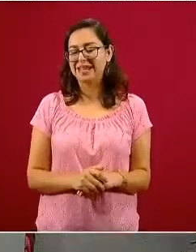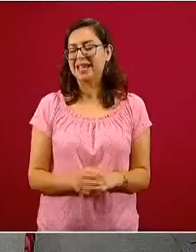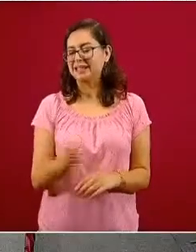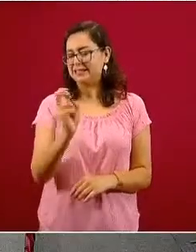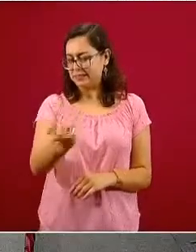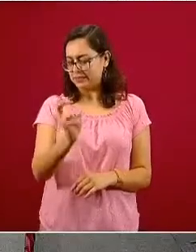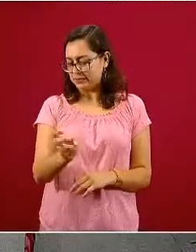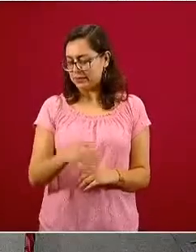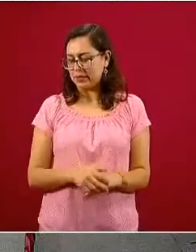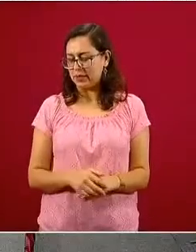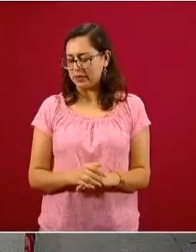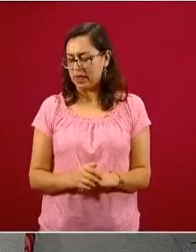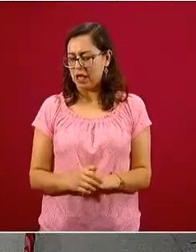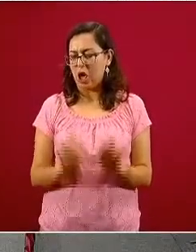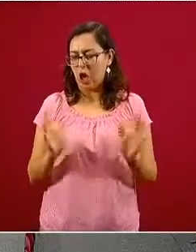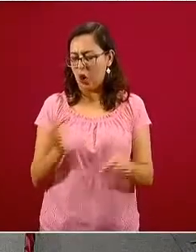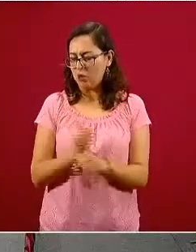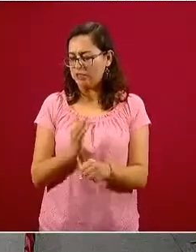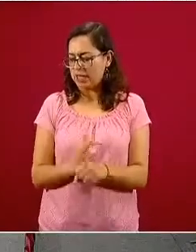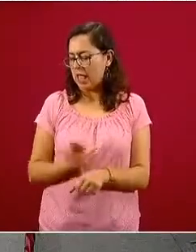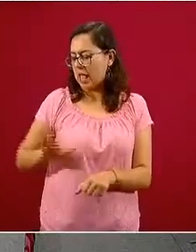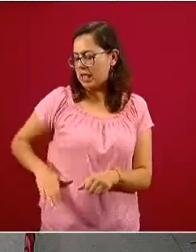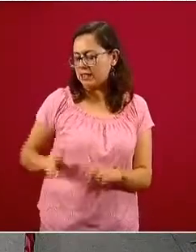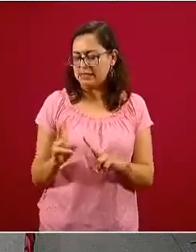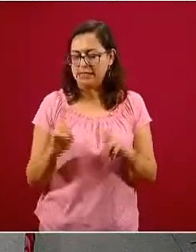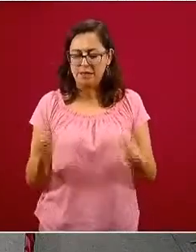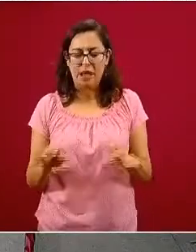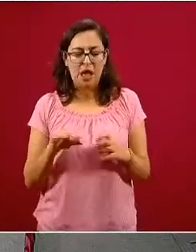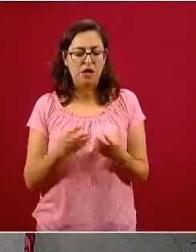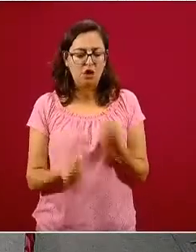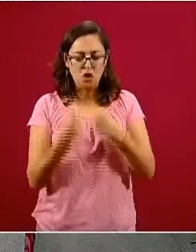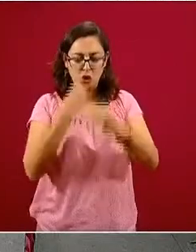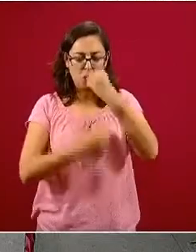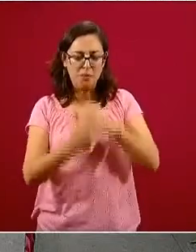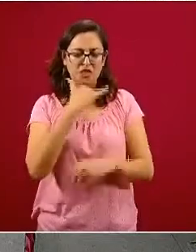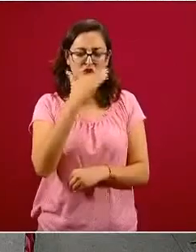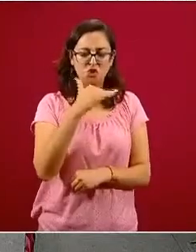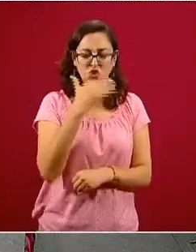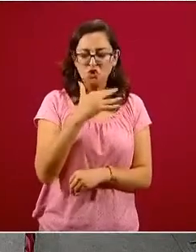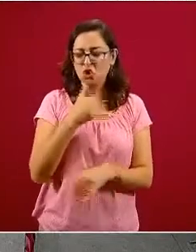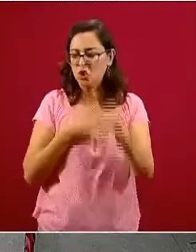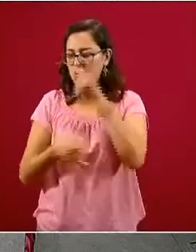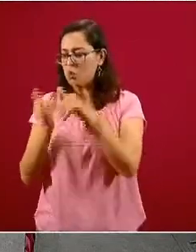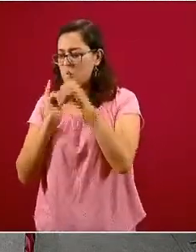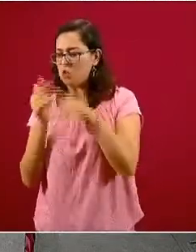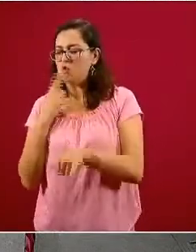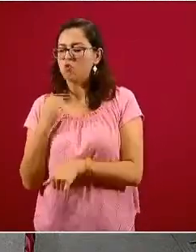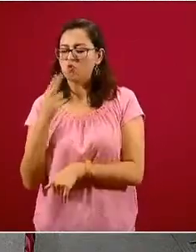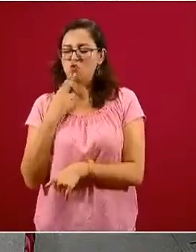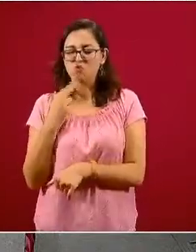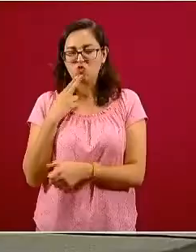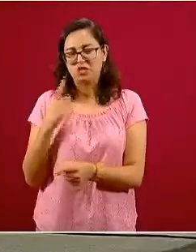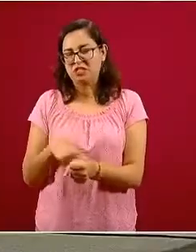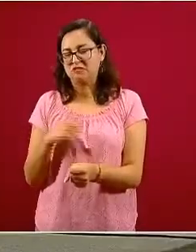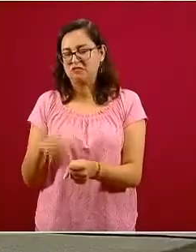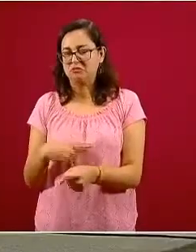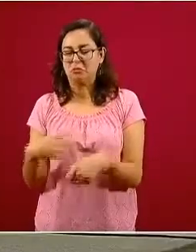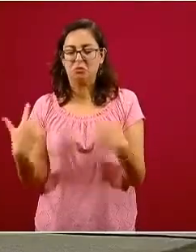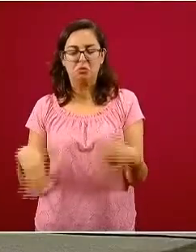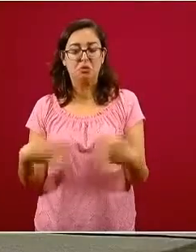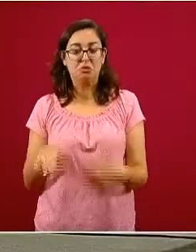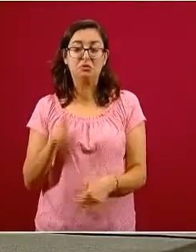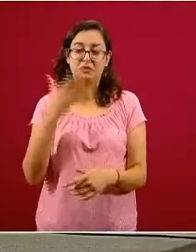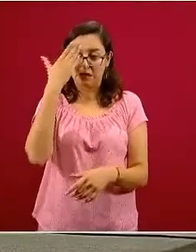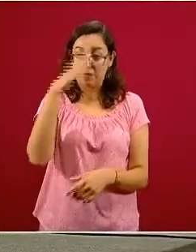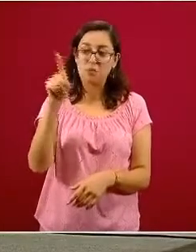de productos chatarra y bebidas altamente azucaradas, sabemos que Oaxaca y